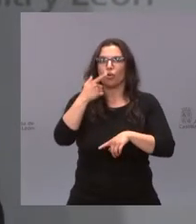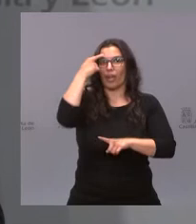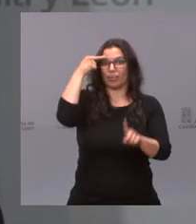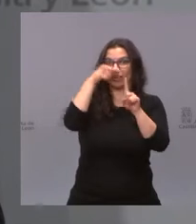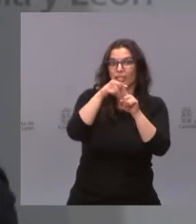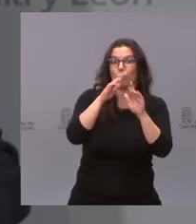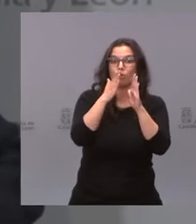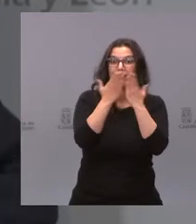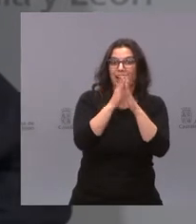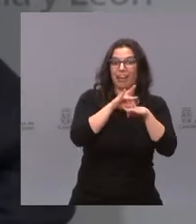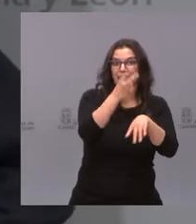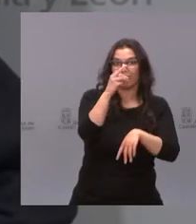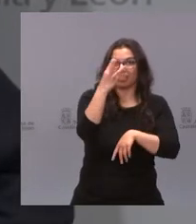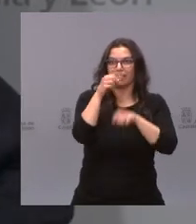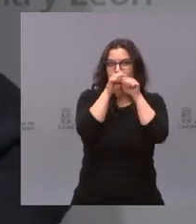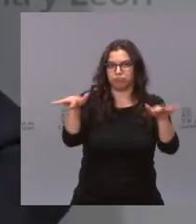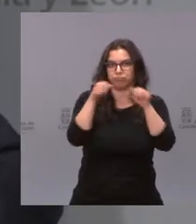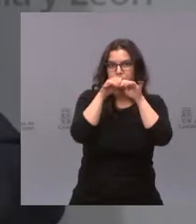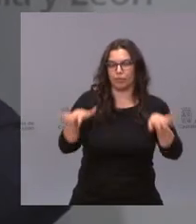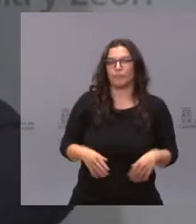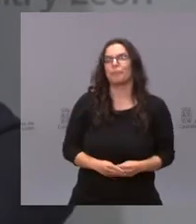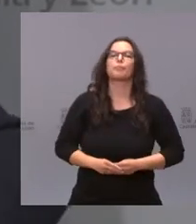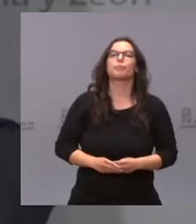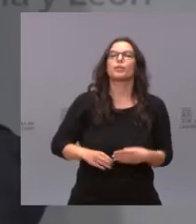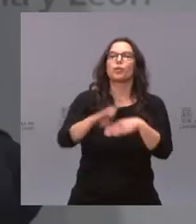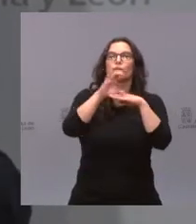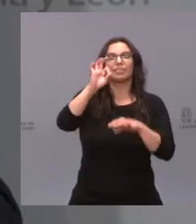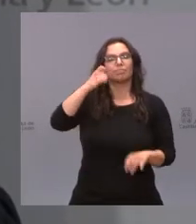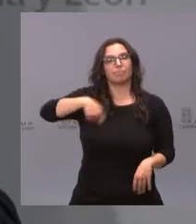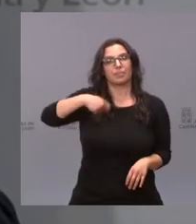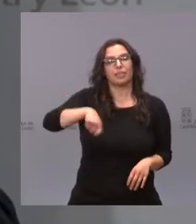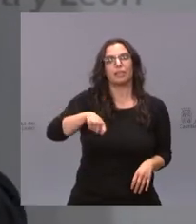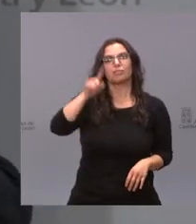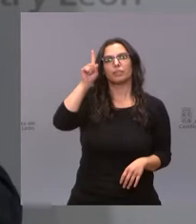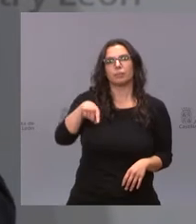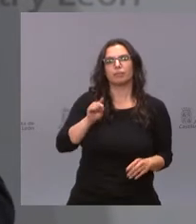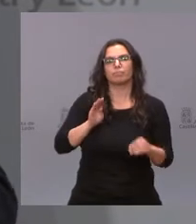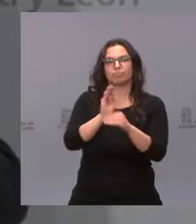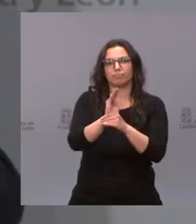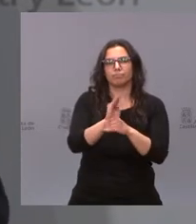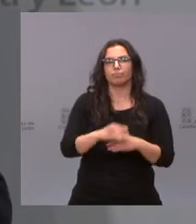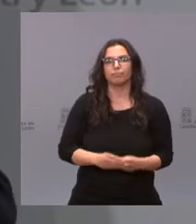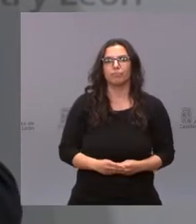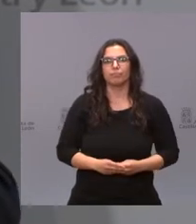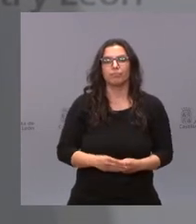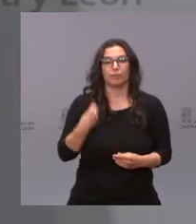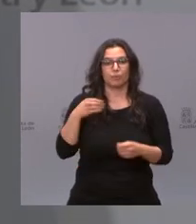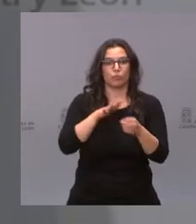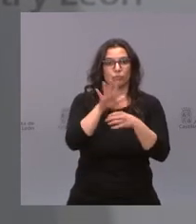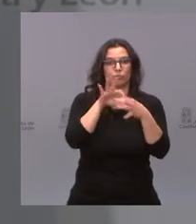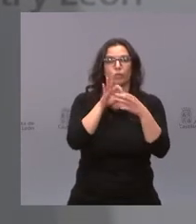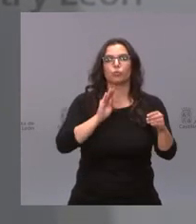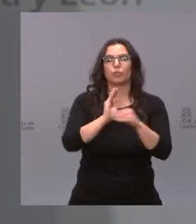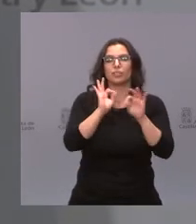Agenda 2030. La Consejería de la Presidencia destina también, en este mismo ámbito, una subvención